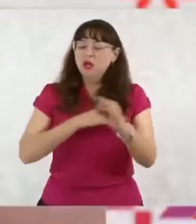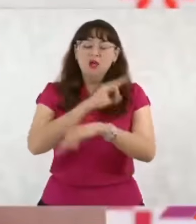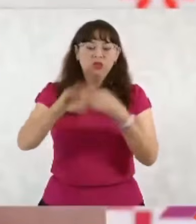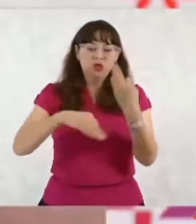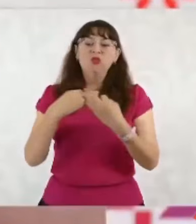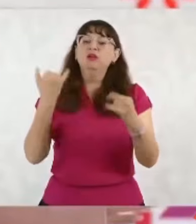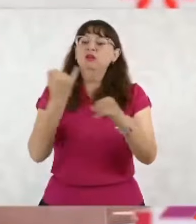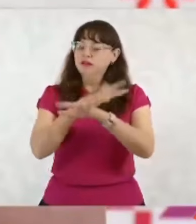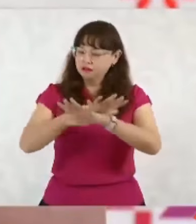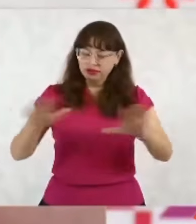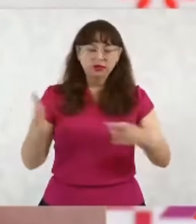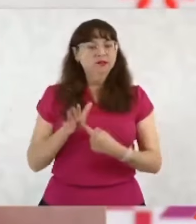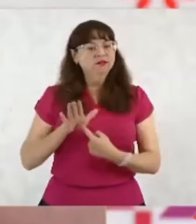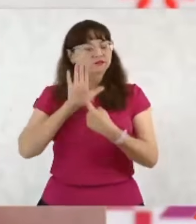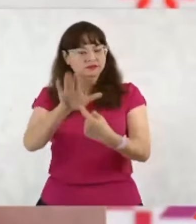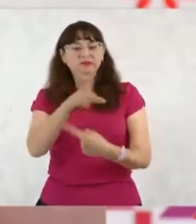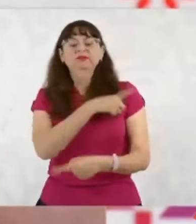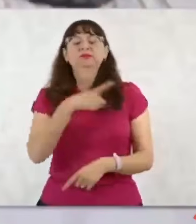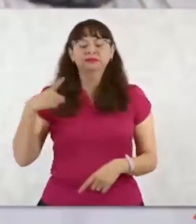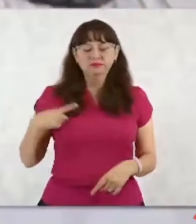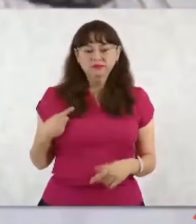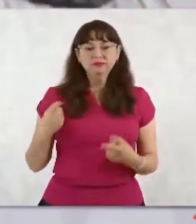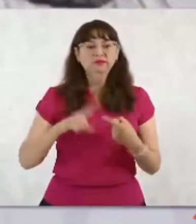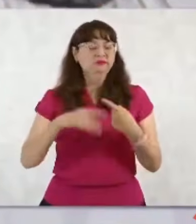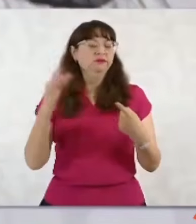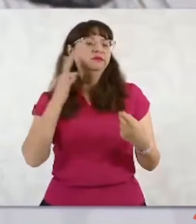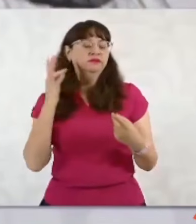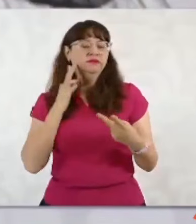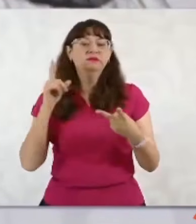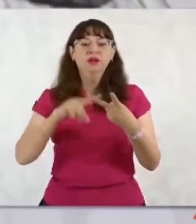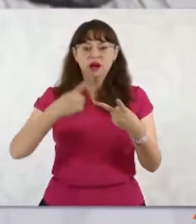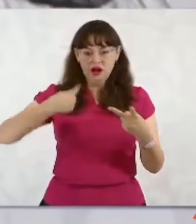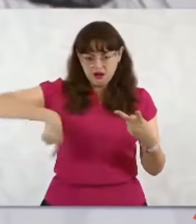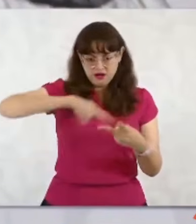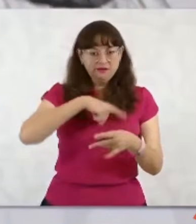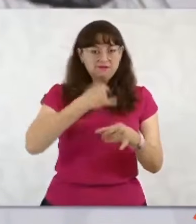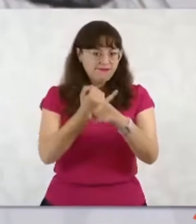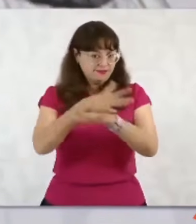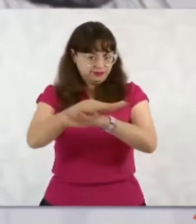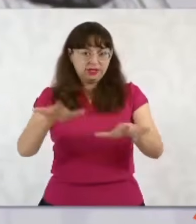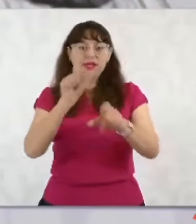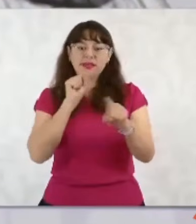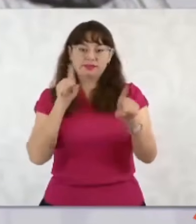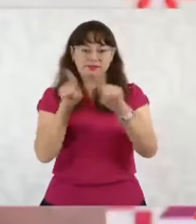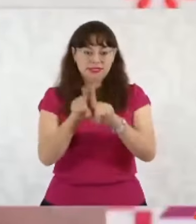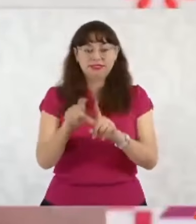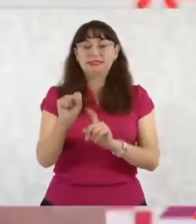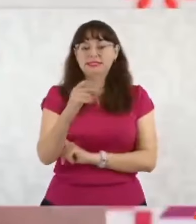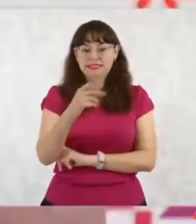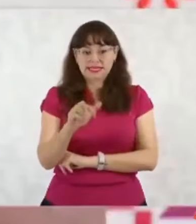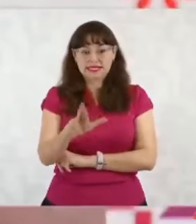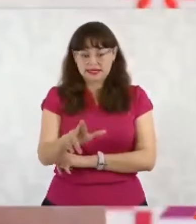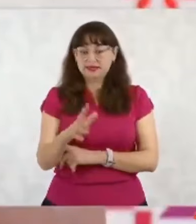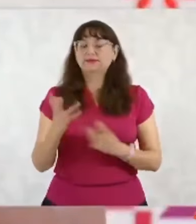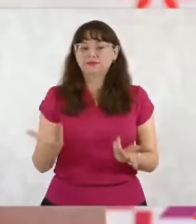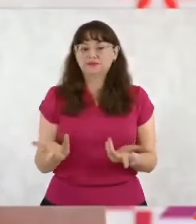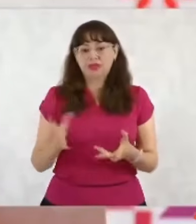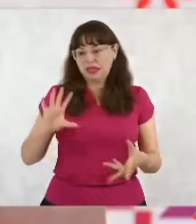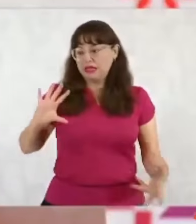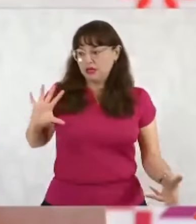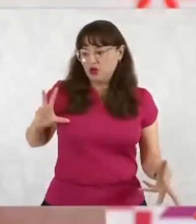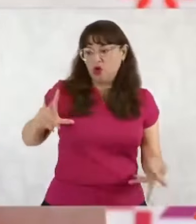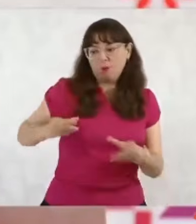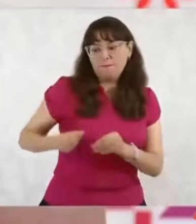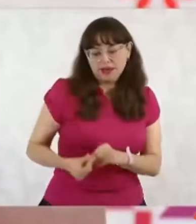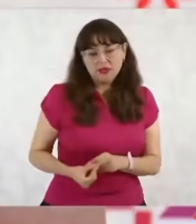tiene que dar la parte de la Fiscalía y la parte que tengamos que dar nosotros desde Secretaría de Energía, y eso lo tenemos pendiente porque todavía se